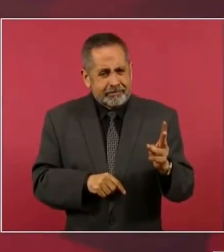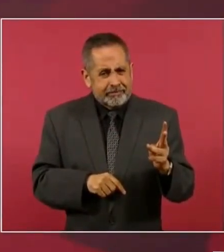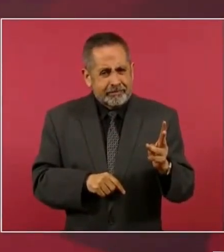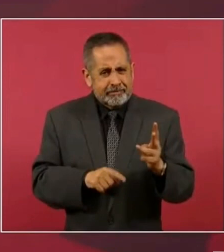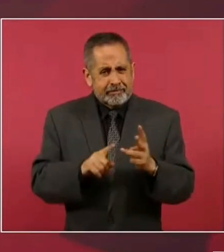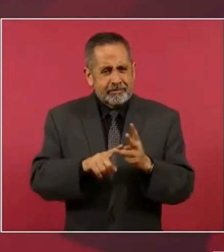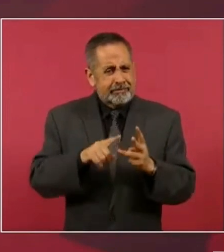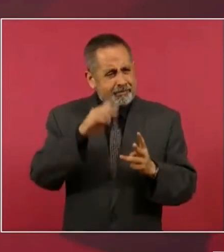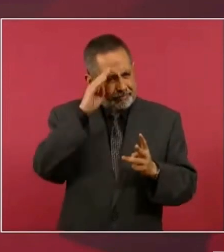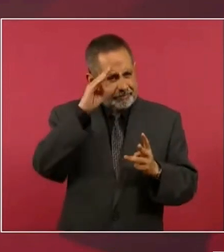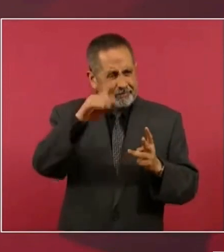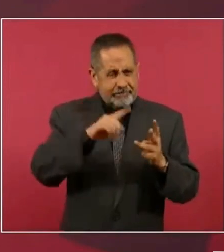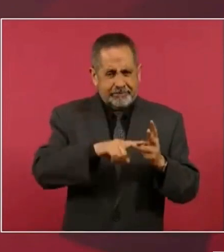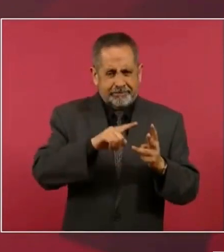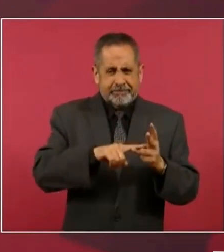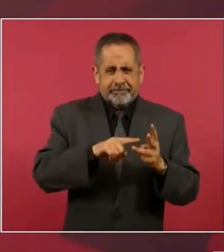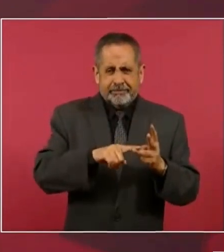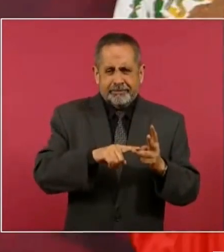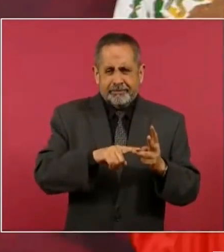el señor